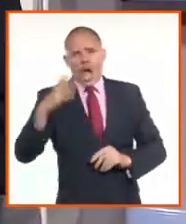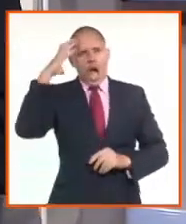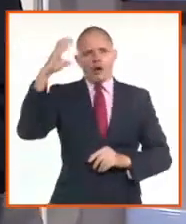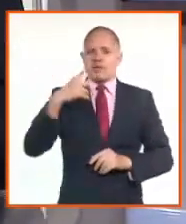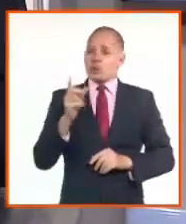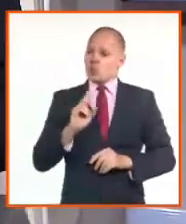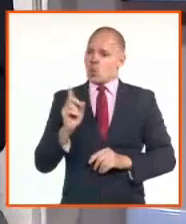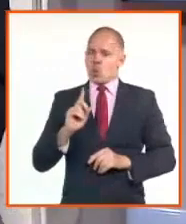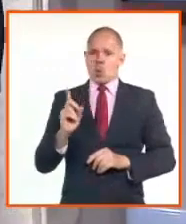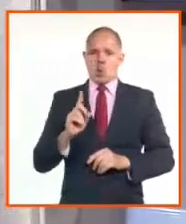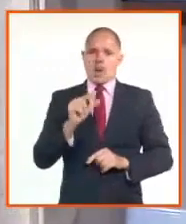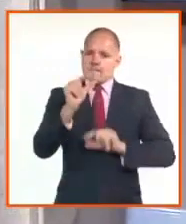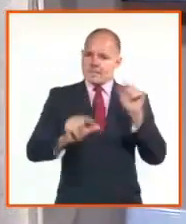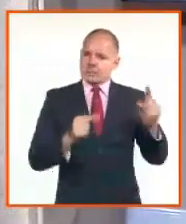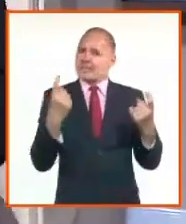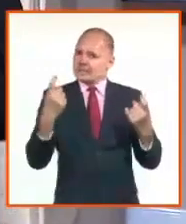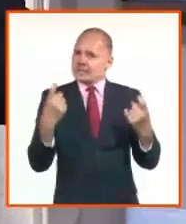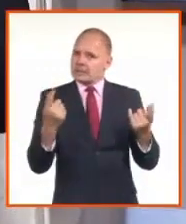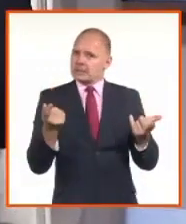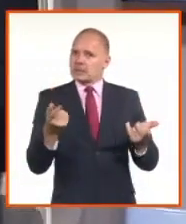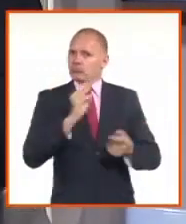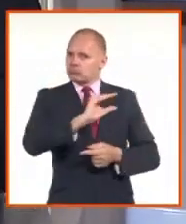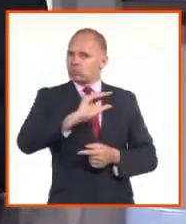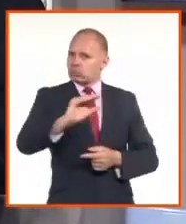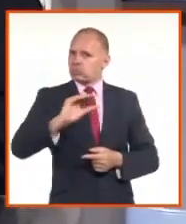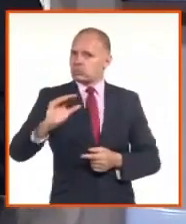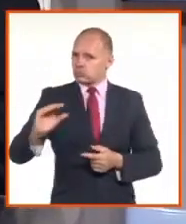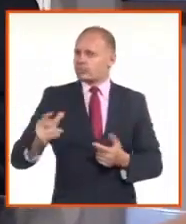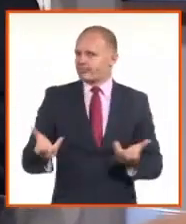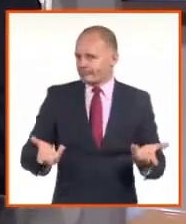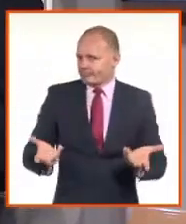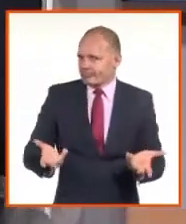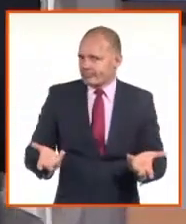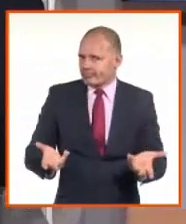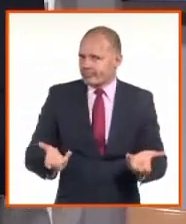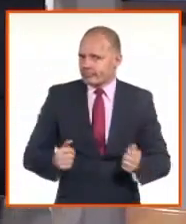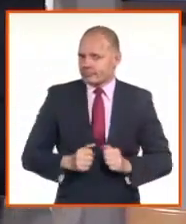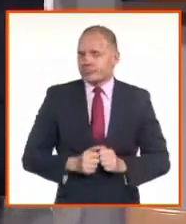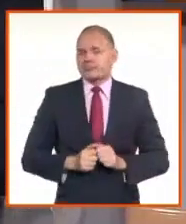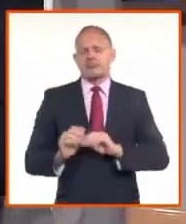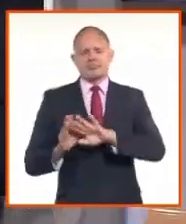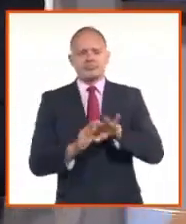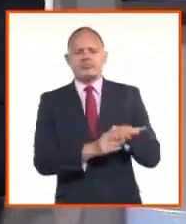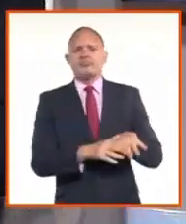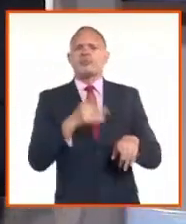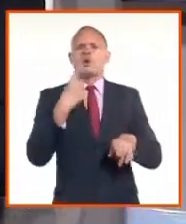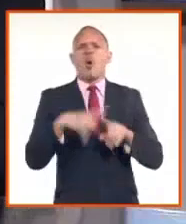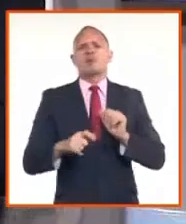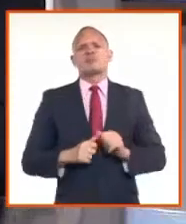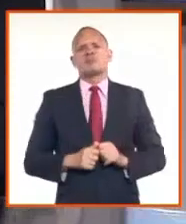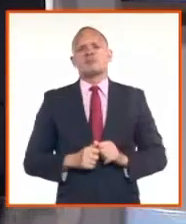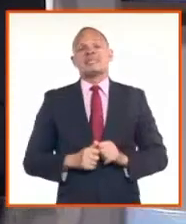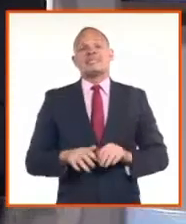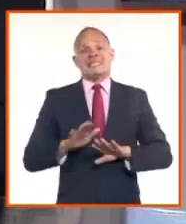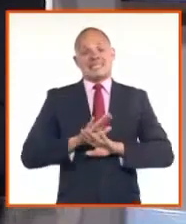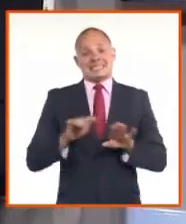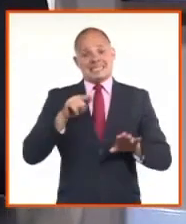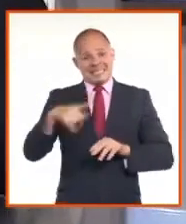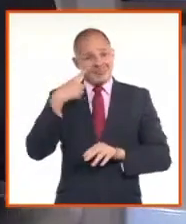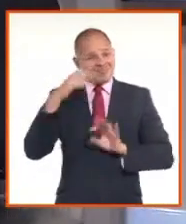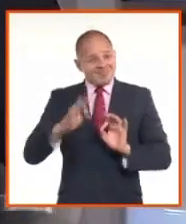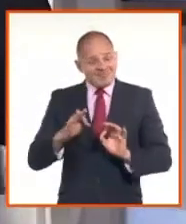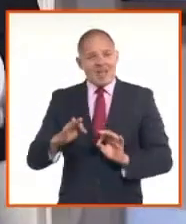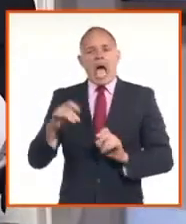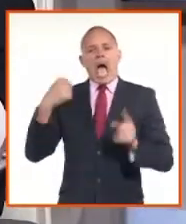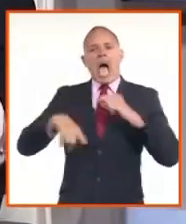tiene la economía tenemos que ir poniendo en su lugar y hay que controlar el déficit fiscal la emisión monetaria a partir de financiamiento del déficit presupuestario